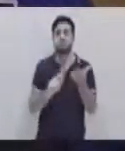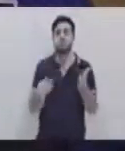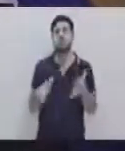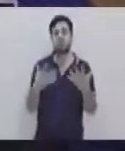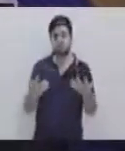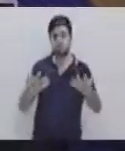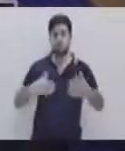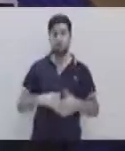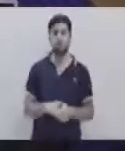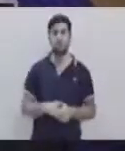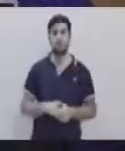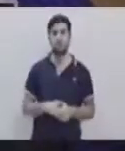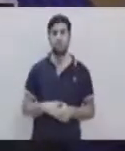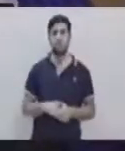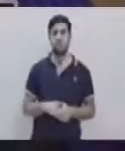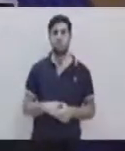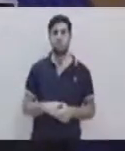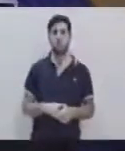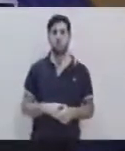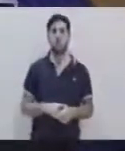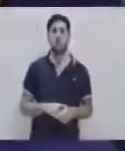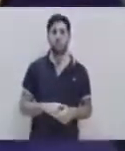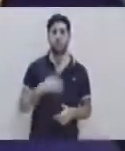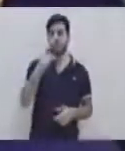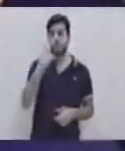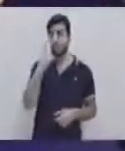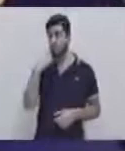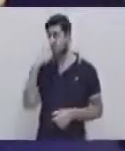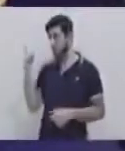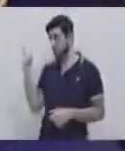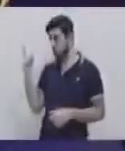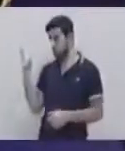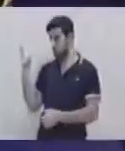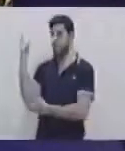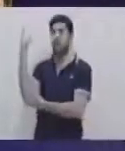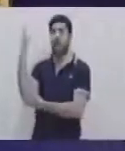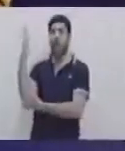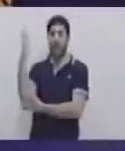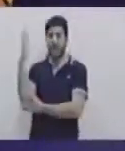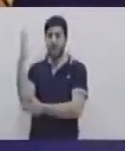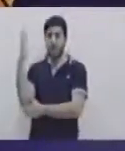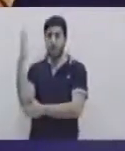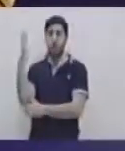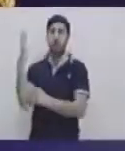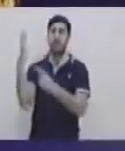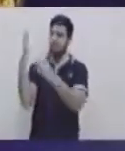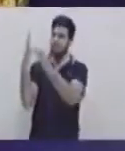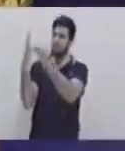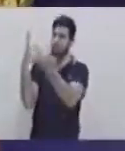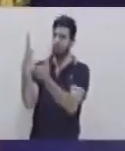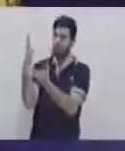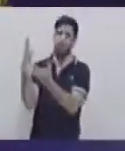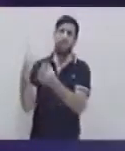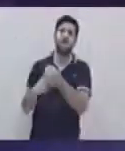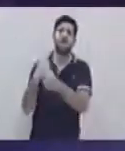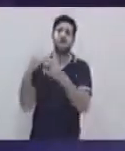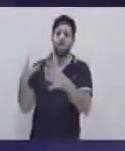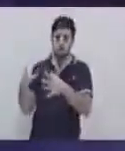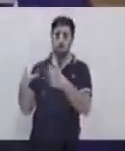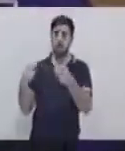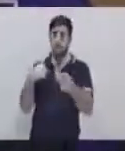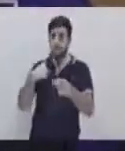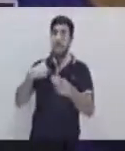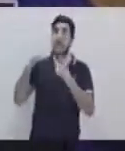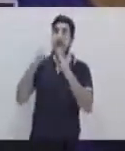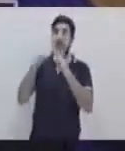ese ejercicio? El tema dice árboles frutales de mi región. Dentro de esta